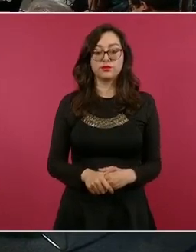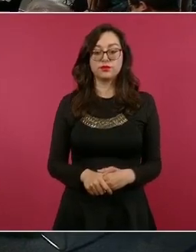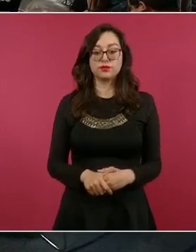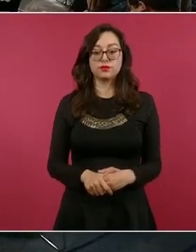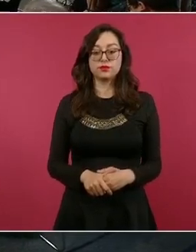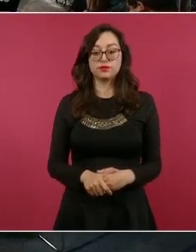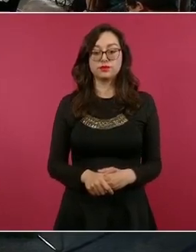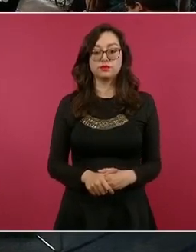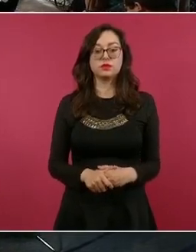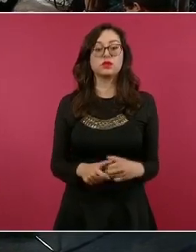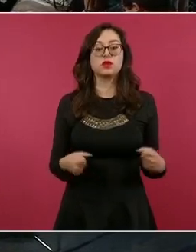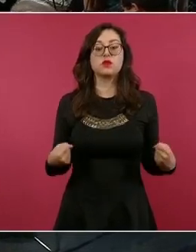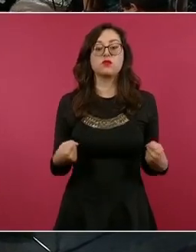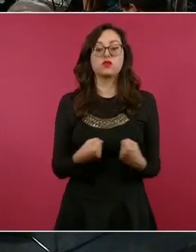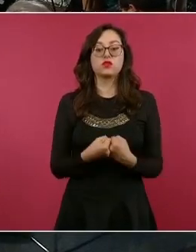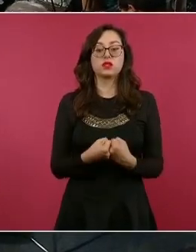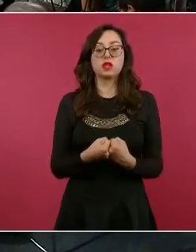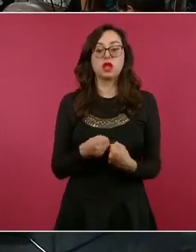frontera Comalapa?